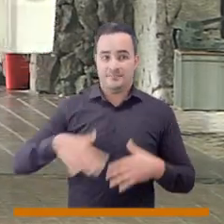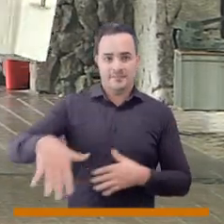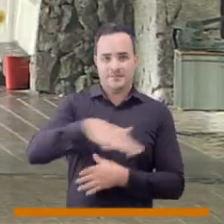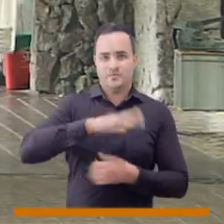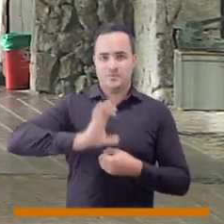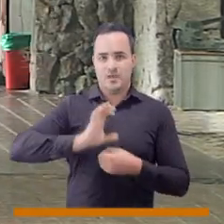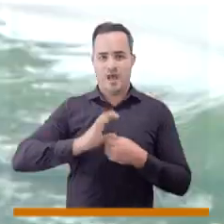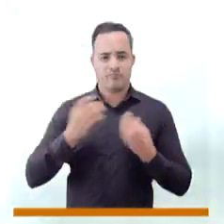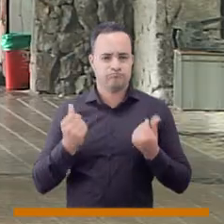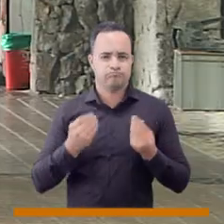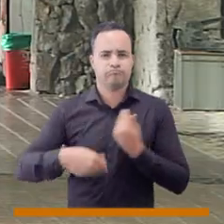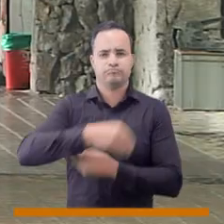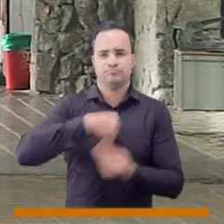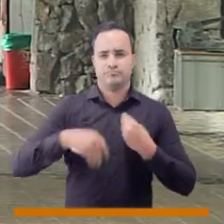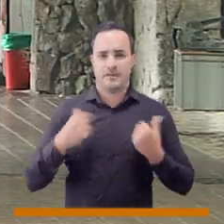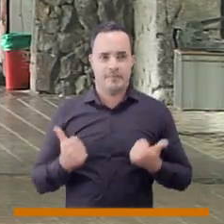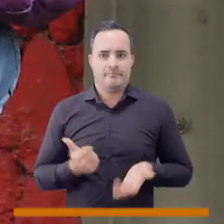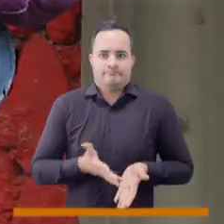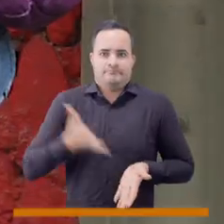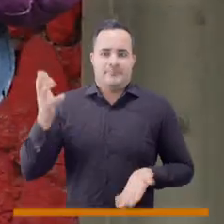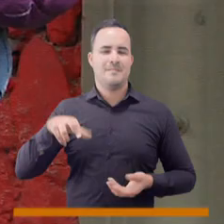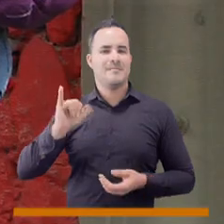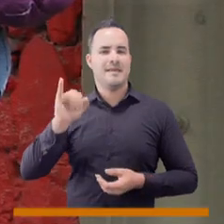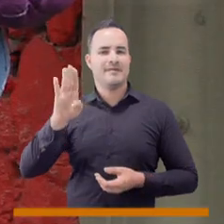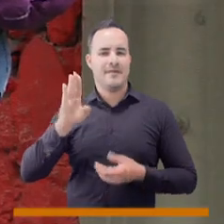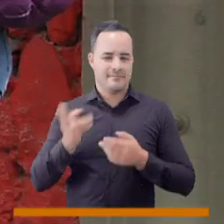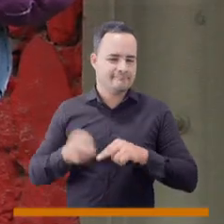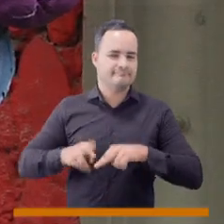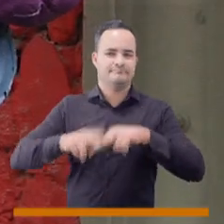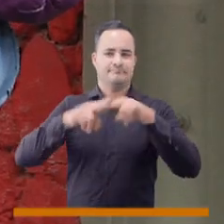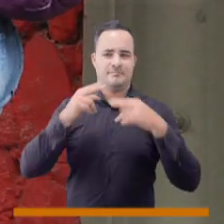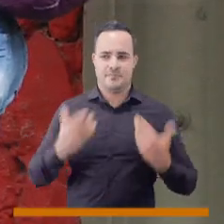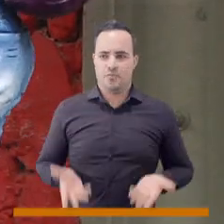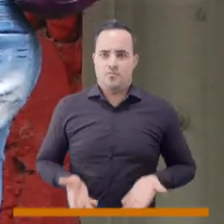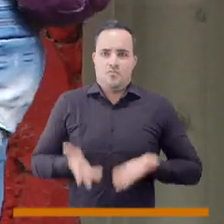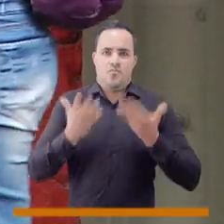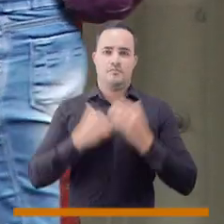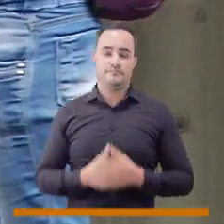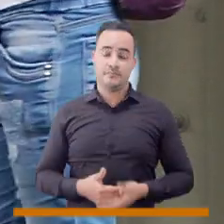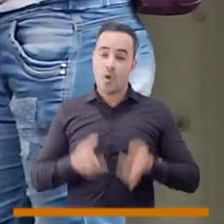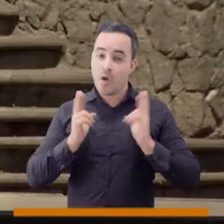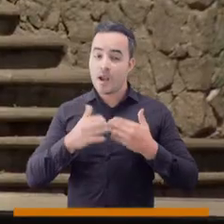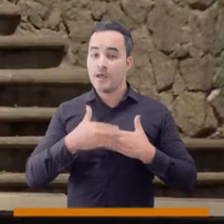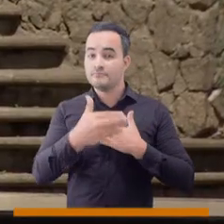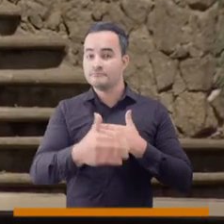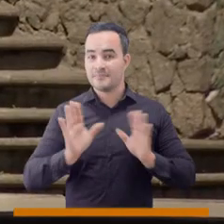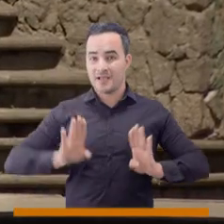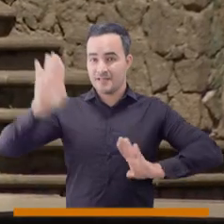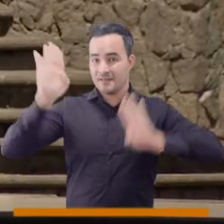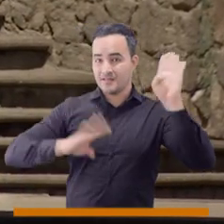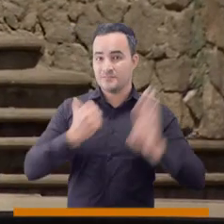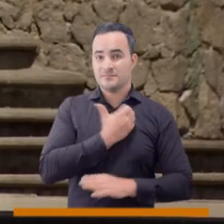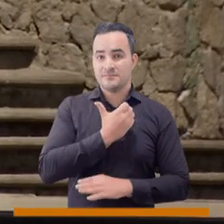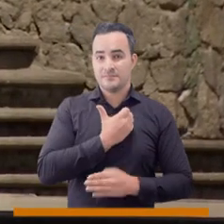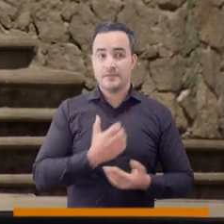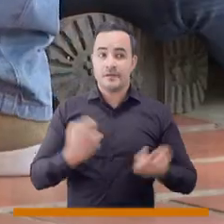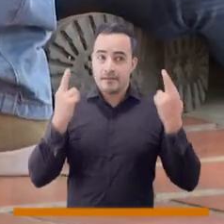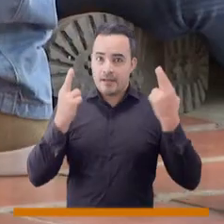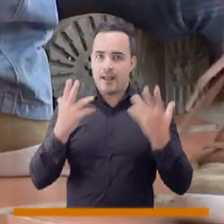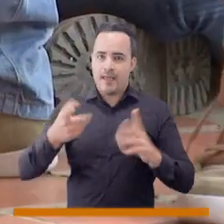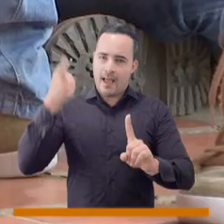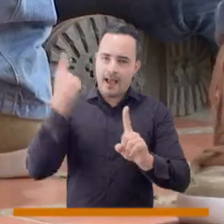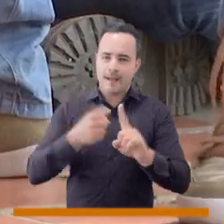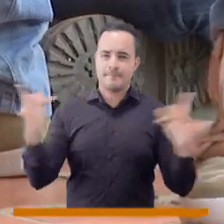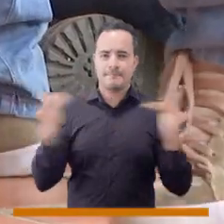punto de vista per cápita en nuestra ciudad. Estoy convencido, y esa va a ser la alternativa que nosotros tenemos que apostar, y ojalá los candidatos a la alcaldía de Caterina